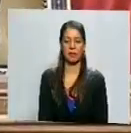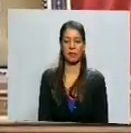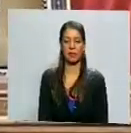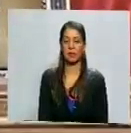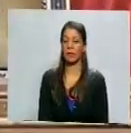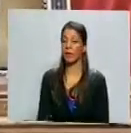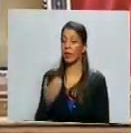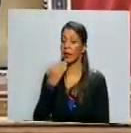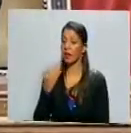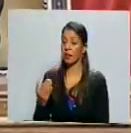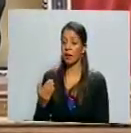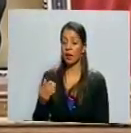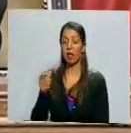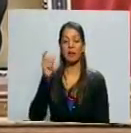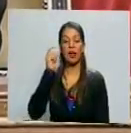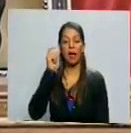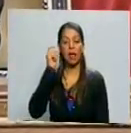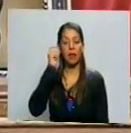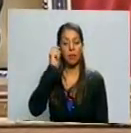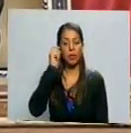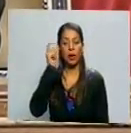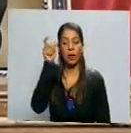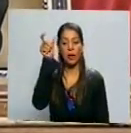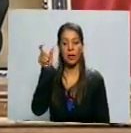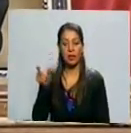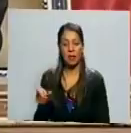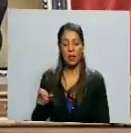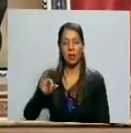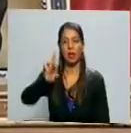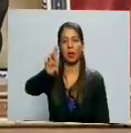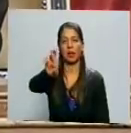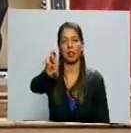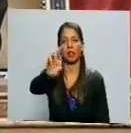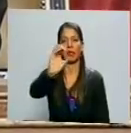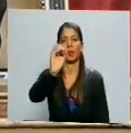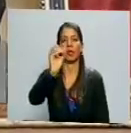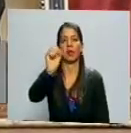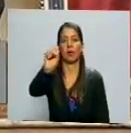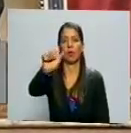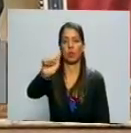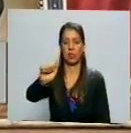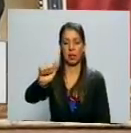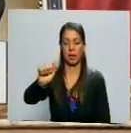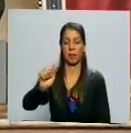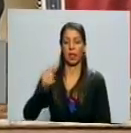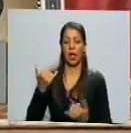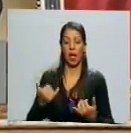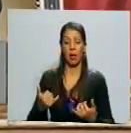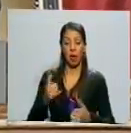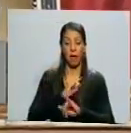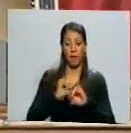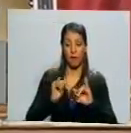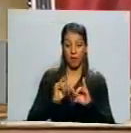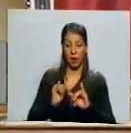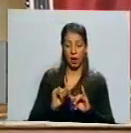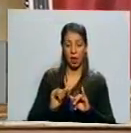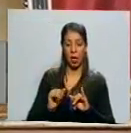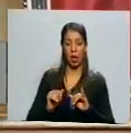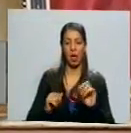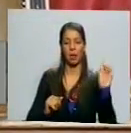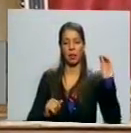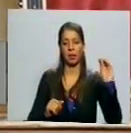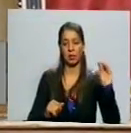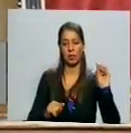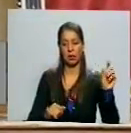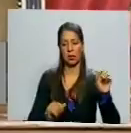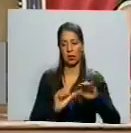Muchas gracias a la constituyente Rosa León. Para cerrar el debate, vamos a darle la palabra al presidente de la Comisión de Poder